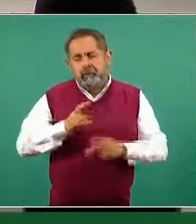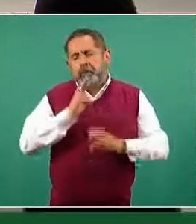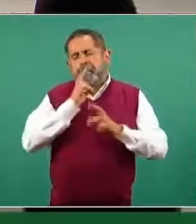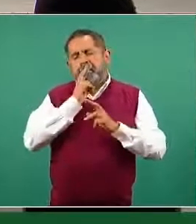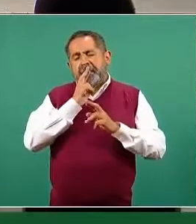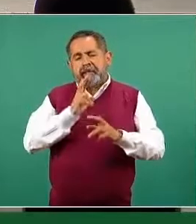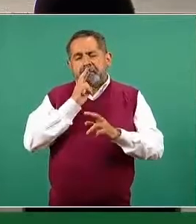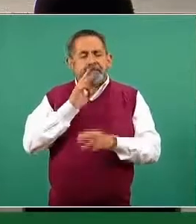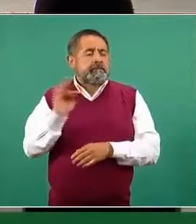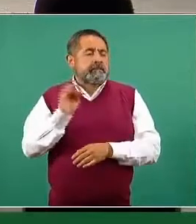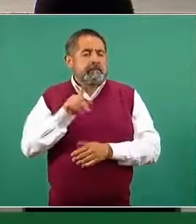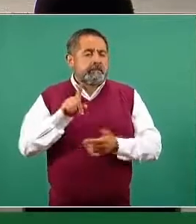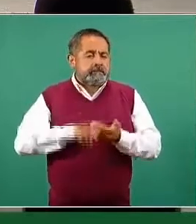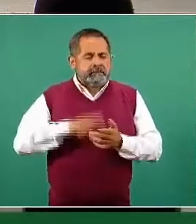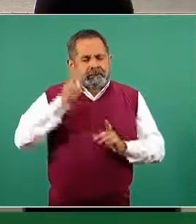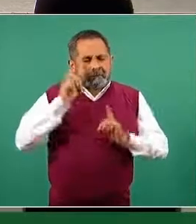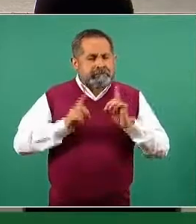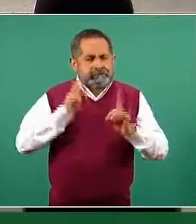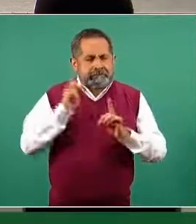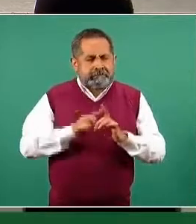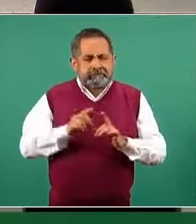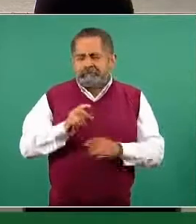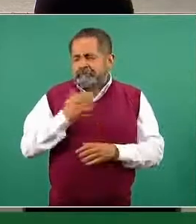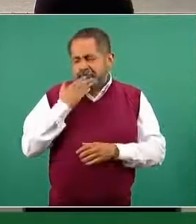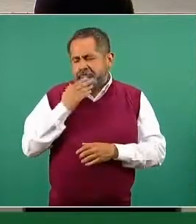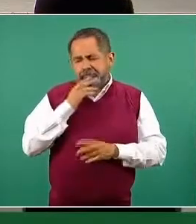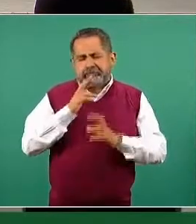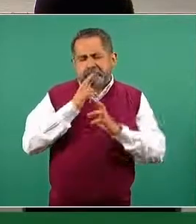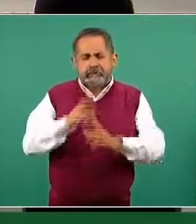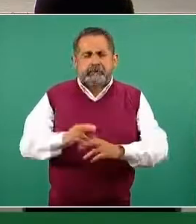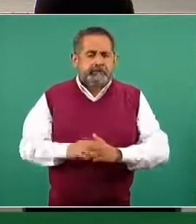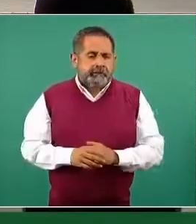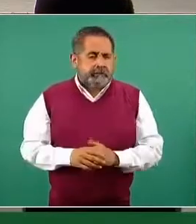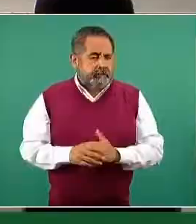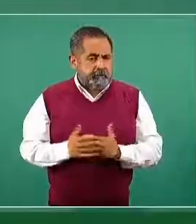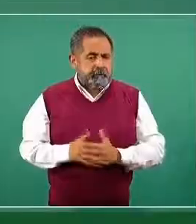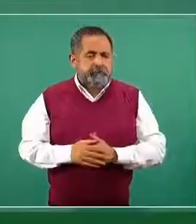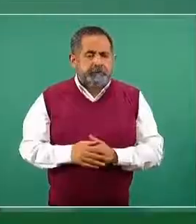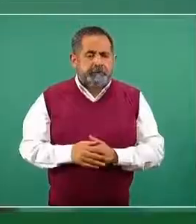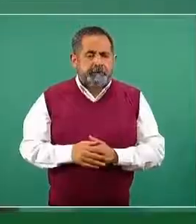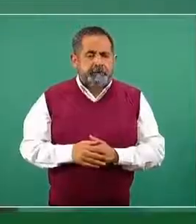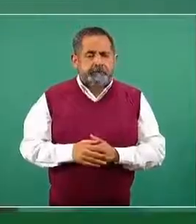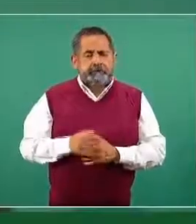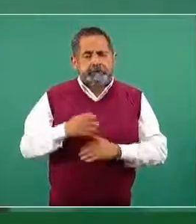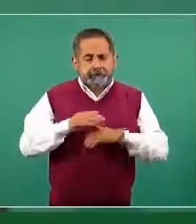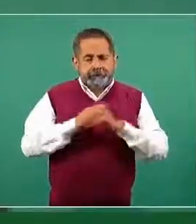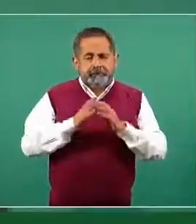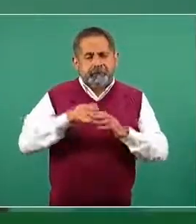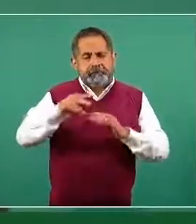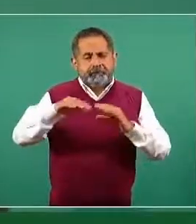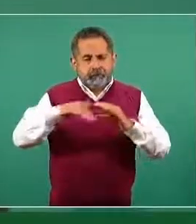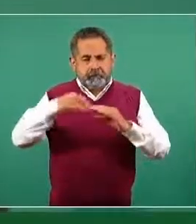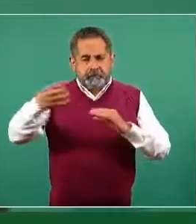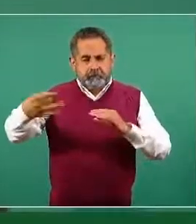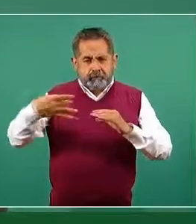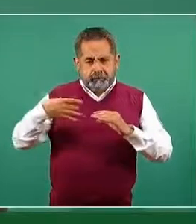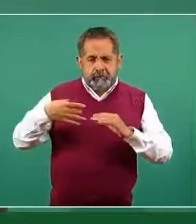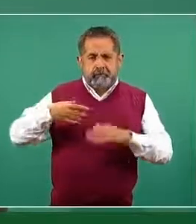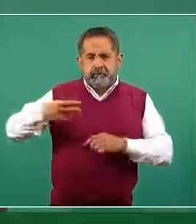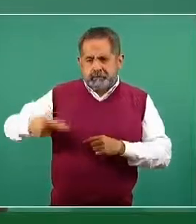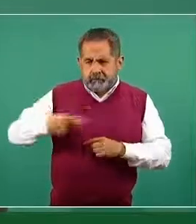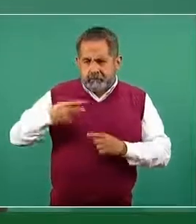usted desde casa. Pero le invito a enviar sus preguntas,